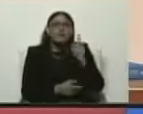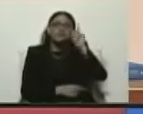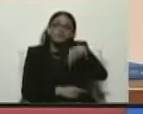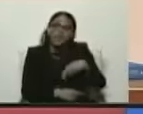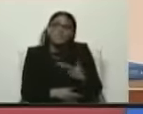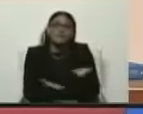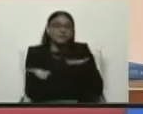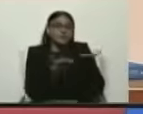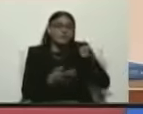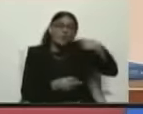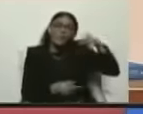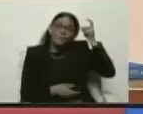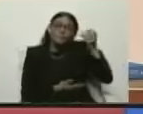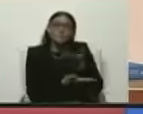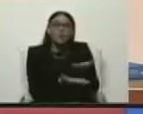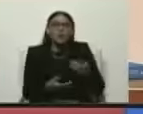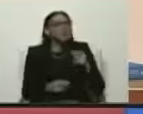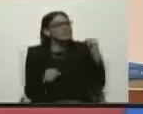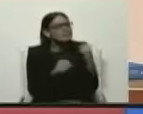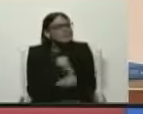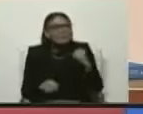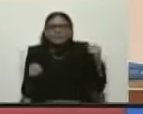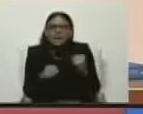¿verdad? Han estado metidos allí,